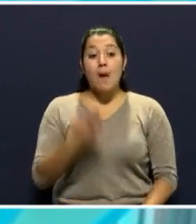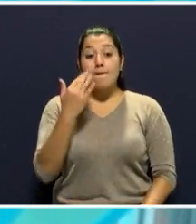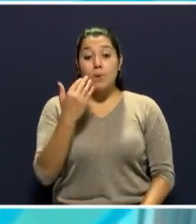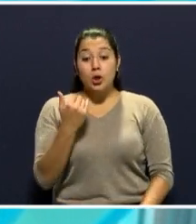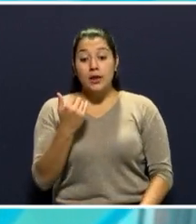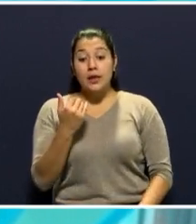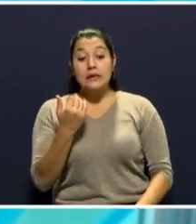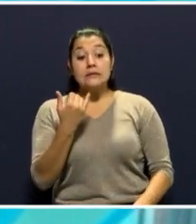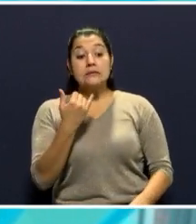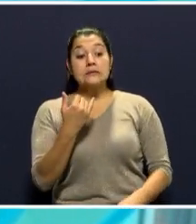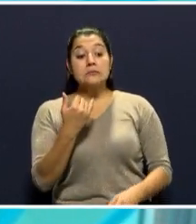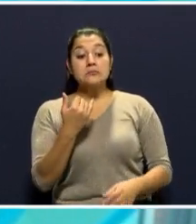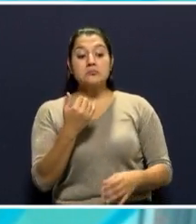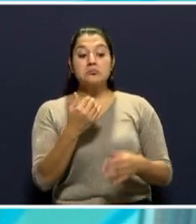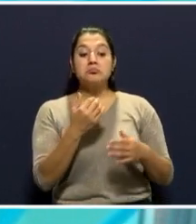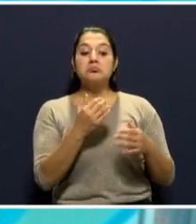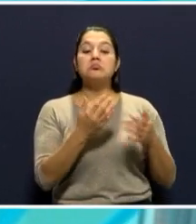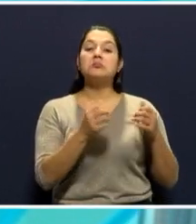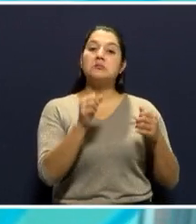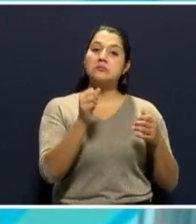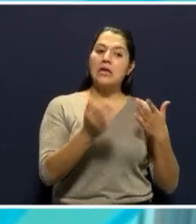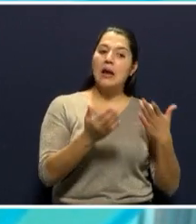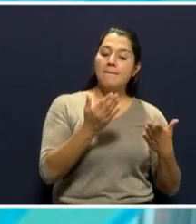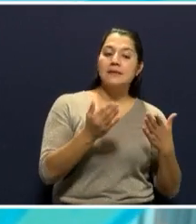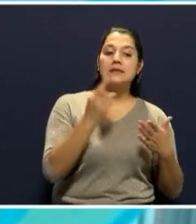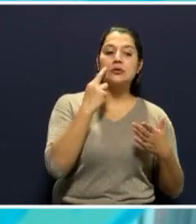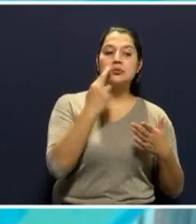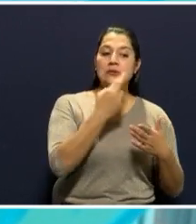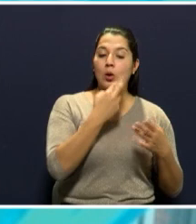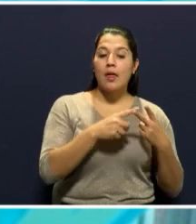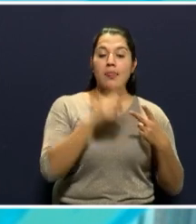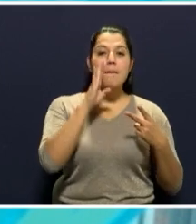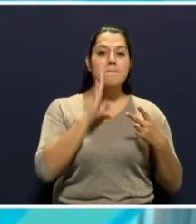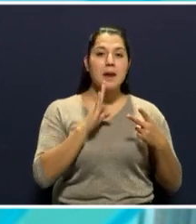y restaurantes han tenido limitaciones,